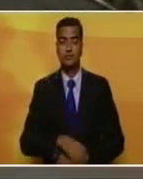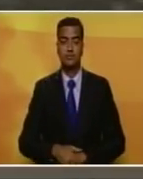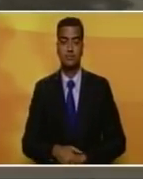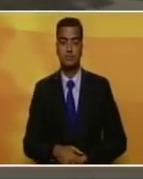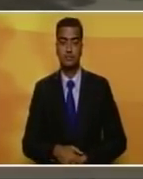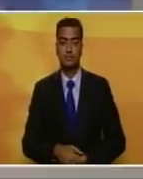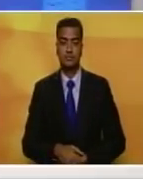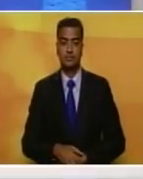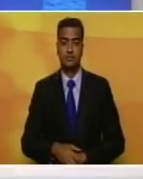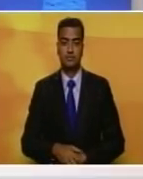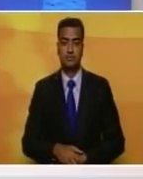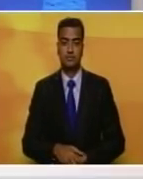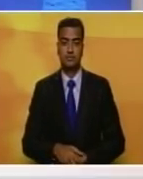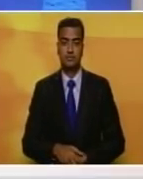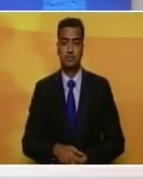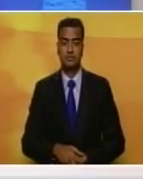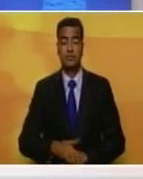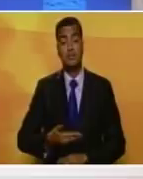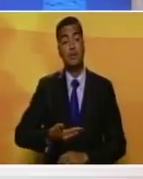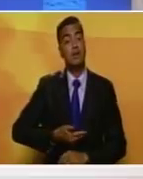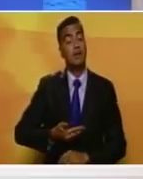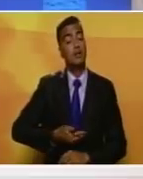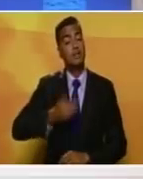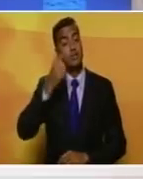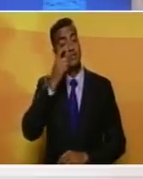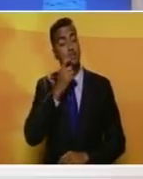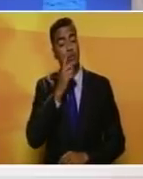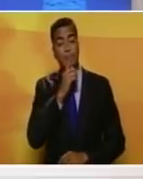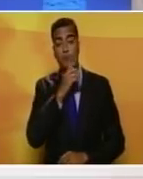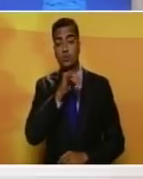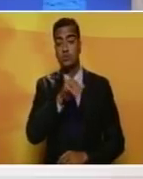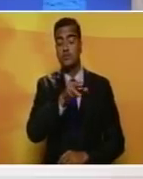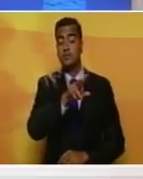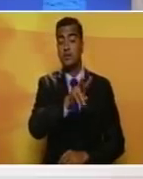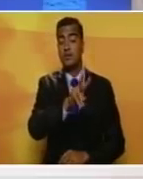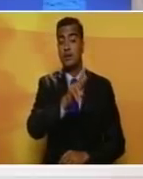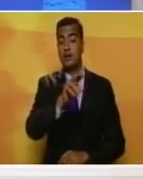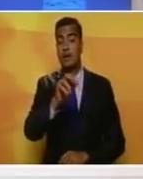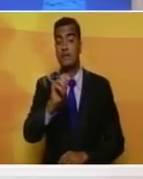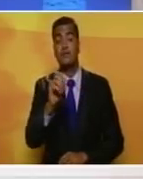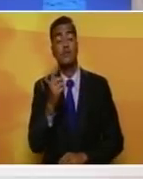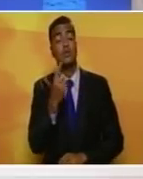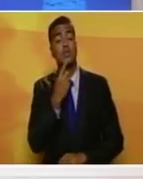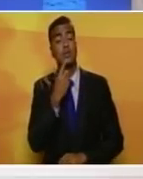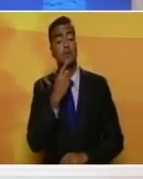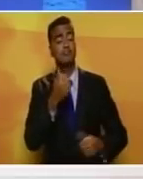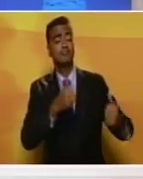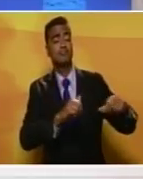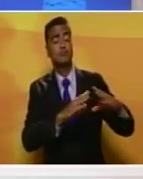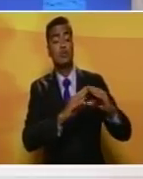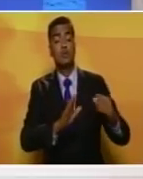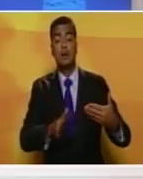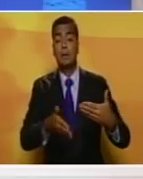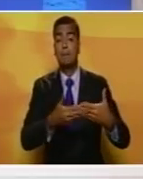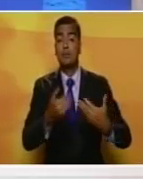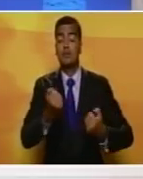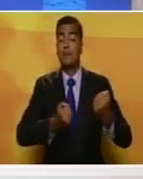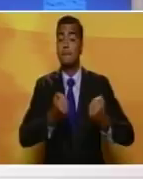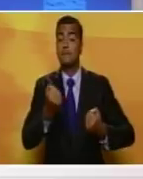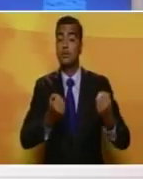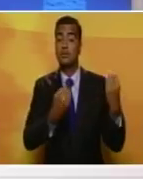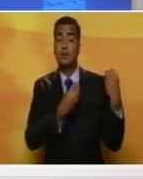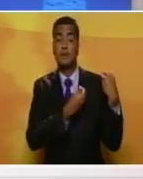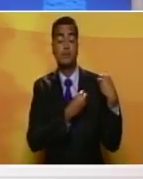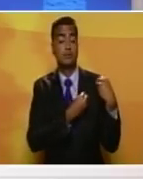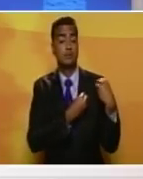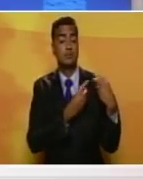Los directivos del transporte están conscientes de las dificultades que genera la medida, pero asegura que han estado trabajando en